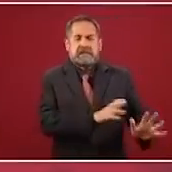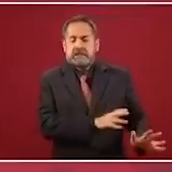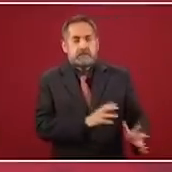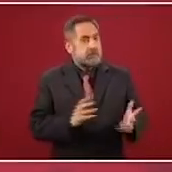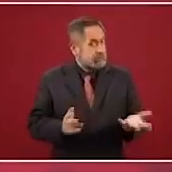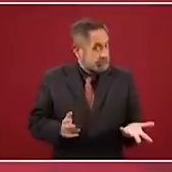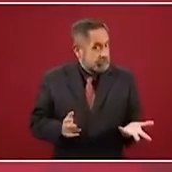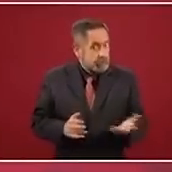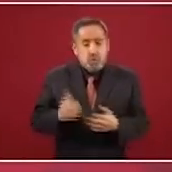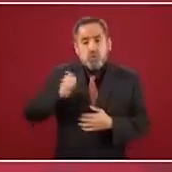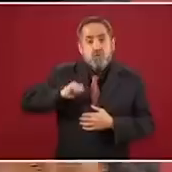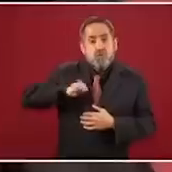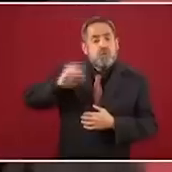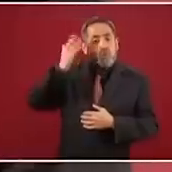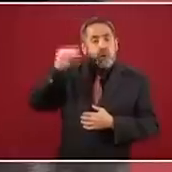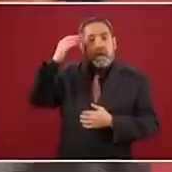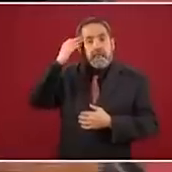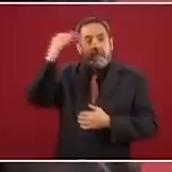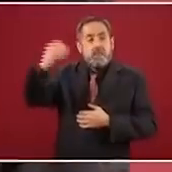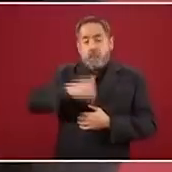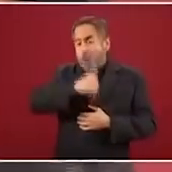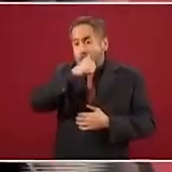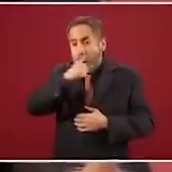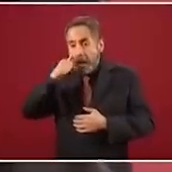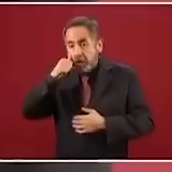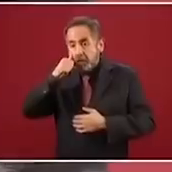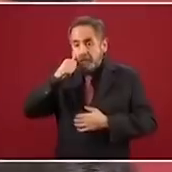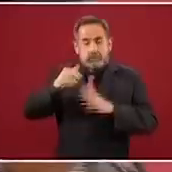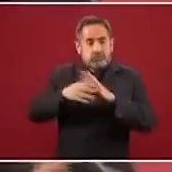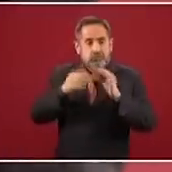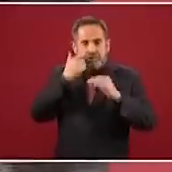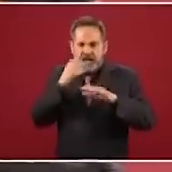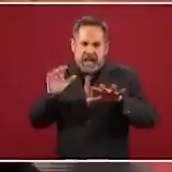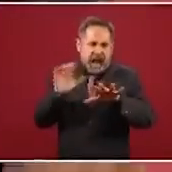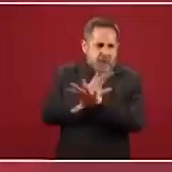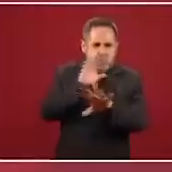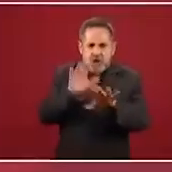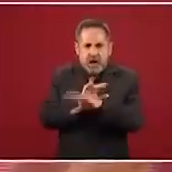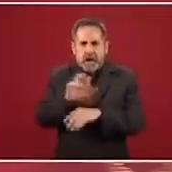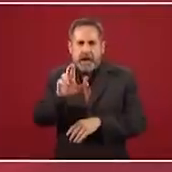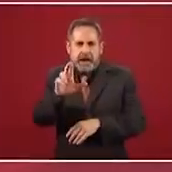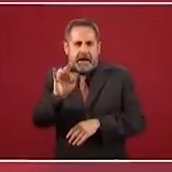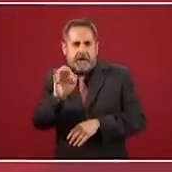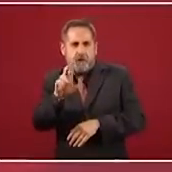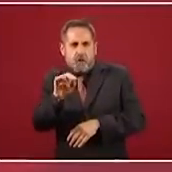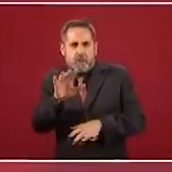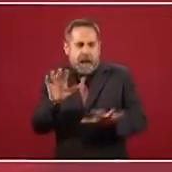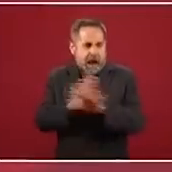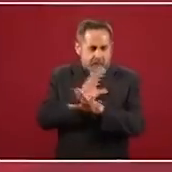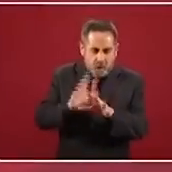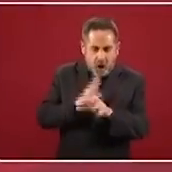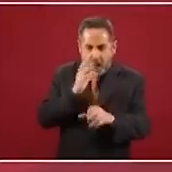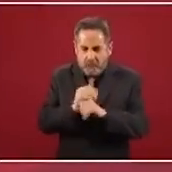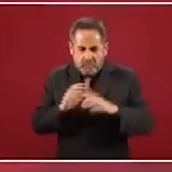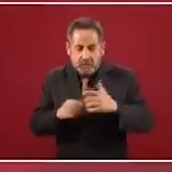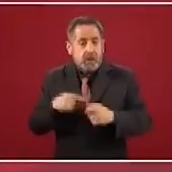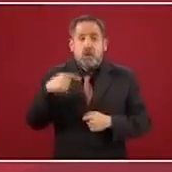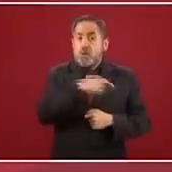Juárez y los liberales buscaron las reformas, los cambios, pues los conservadores